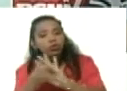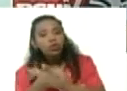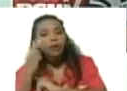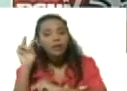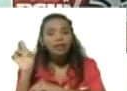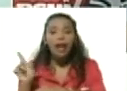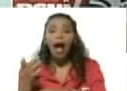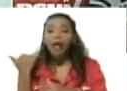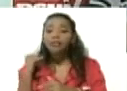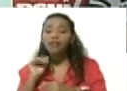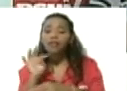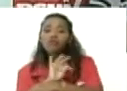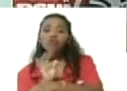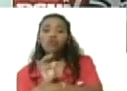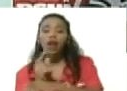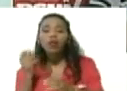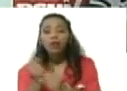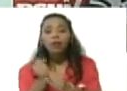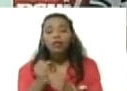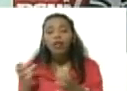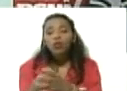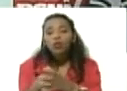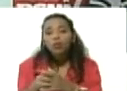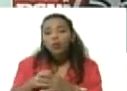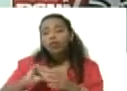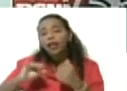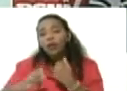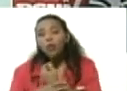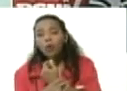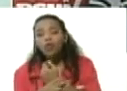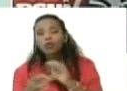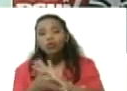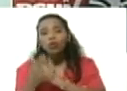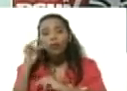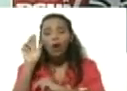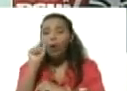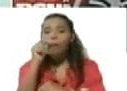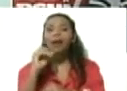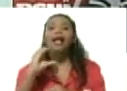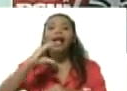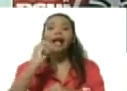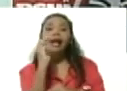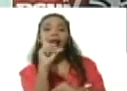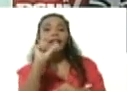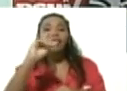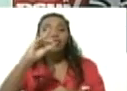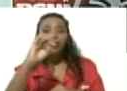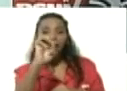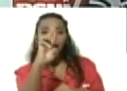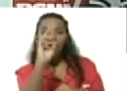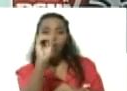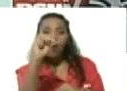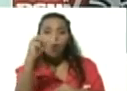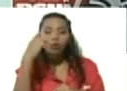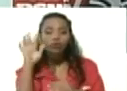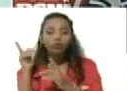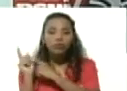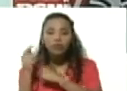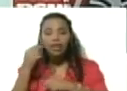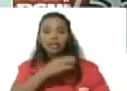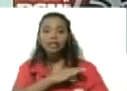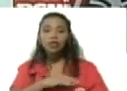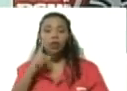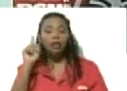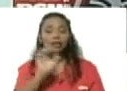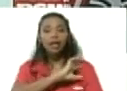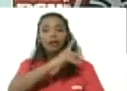funcionario de la banda de Juanito Alimaña, Calderón Berti, sus denuncias, el señor gerente general del